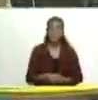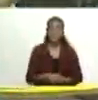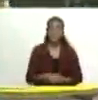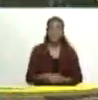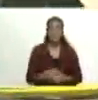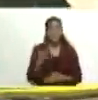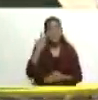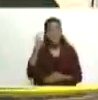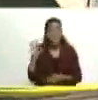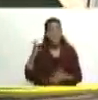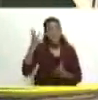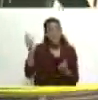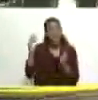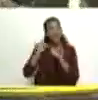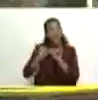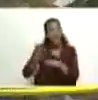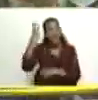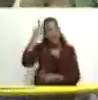¿Será seguir soñando?